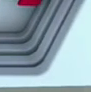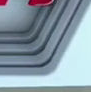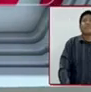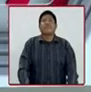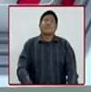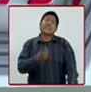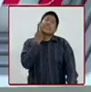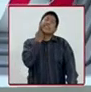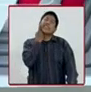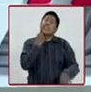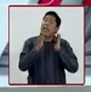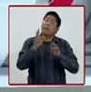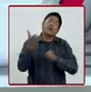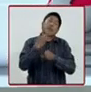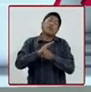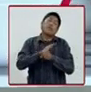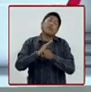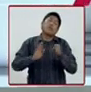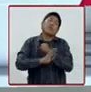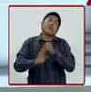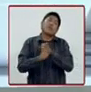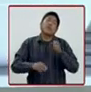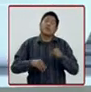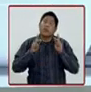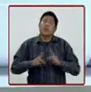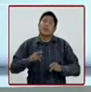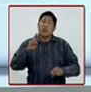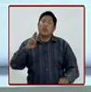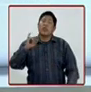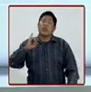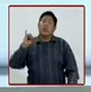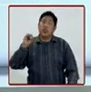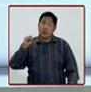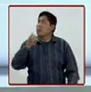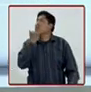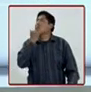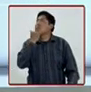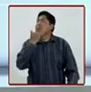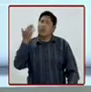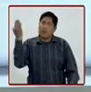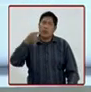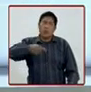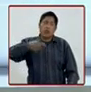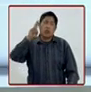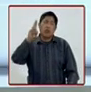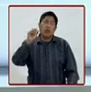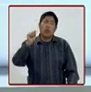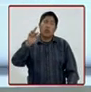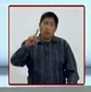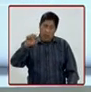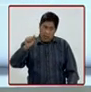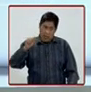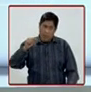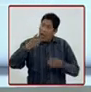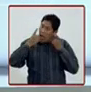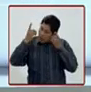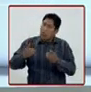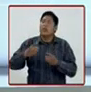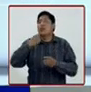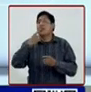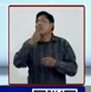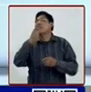hace varios minutos ha hablado del viceministro de Seguridad Ciudadana Roberto Ríos con relación a lo que está pasando en la guardia y ha denunciado incluso